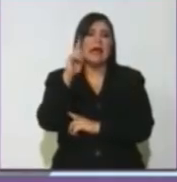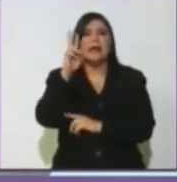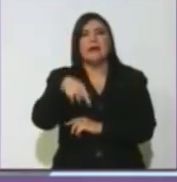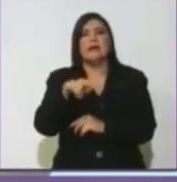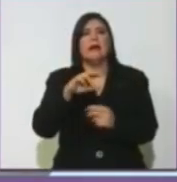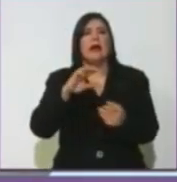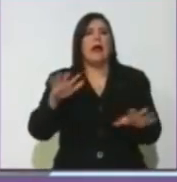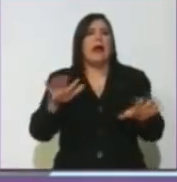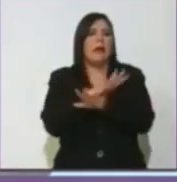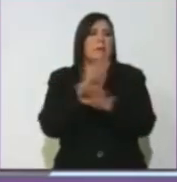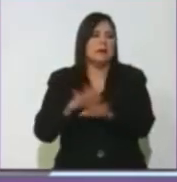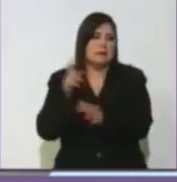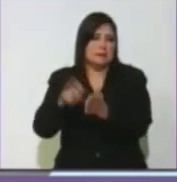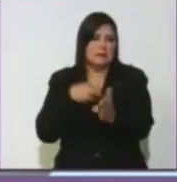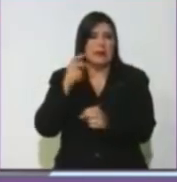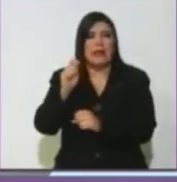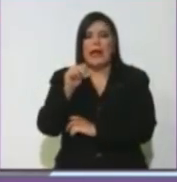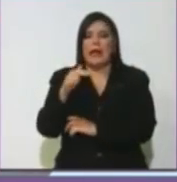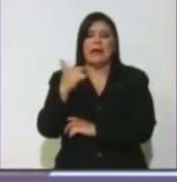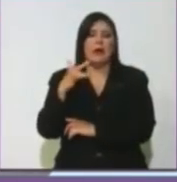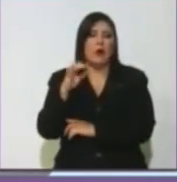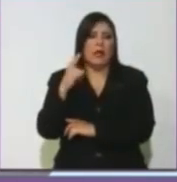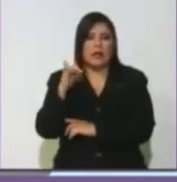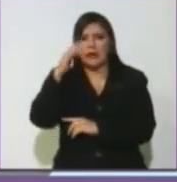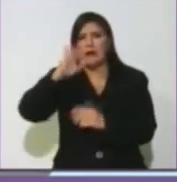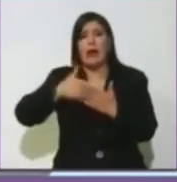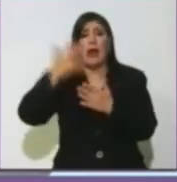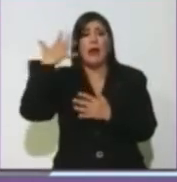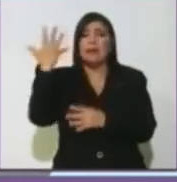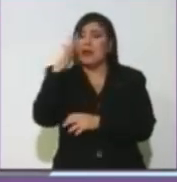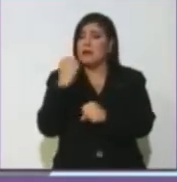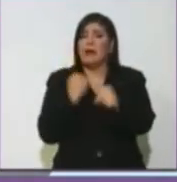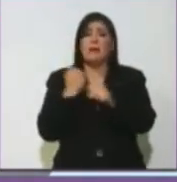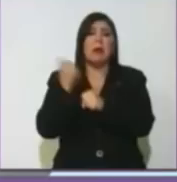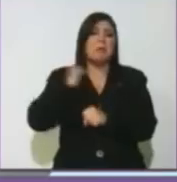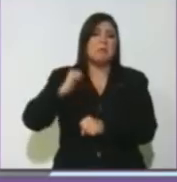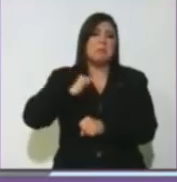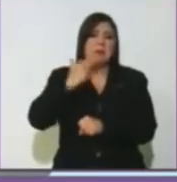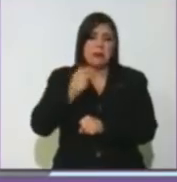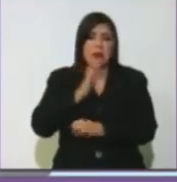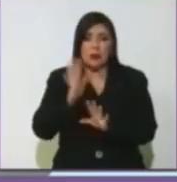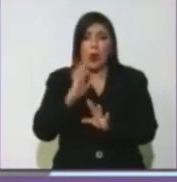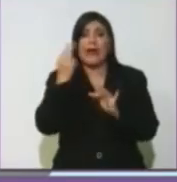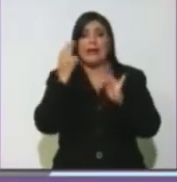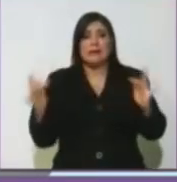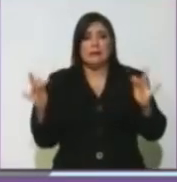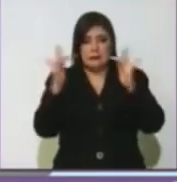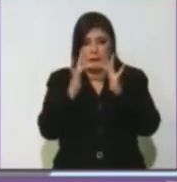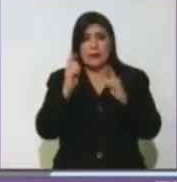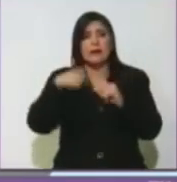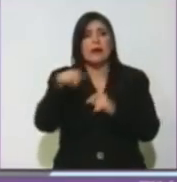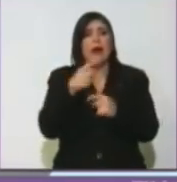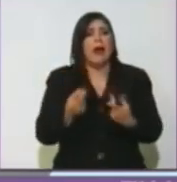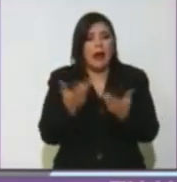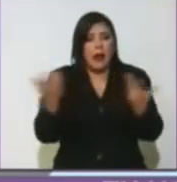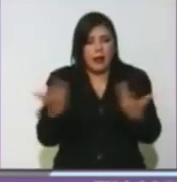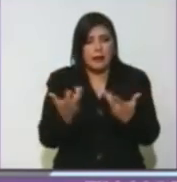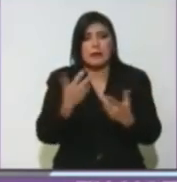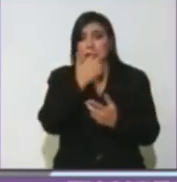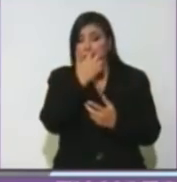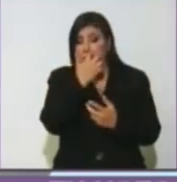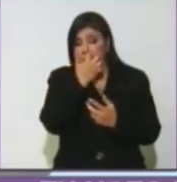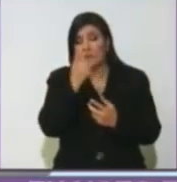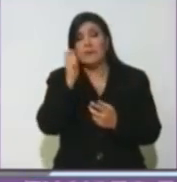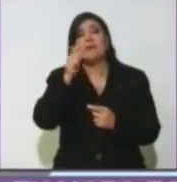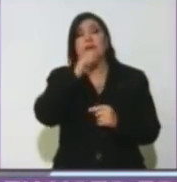es decir una conexión de hace como diez años en una conexión que nos permita ser proactivos también el tema